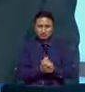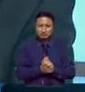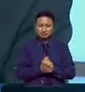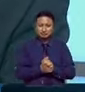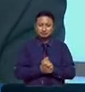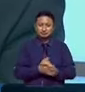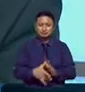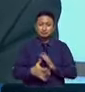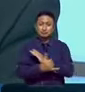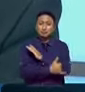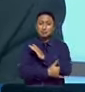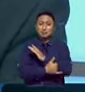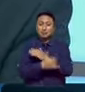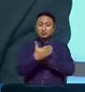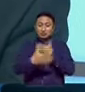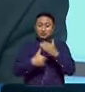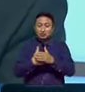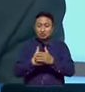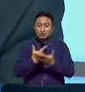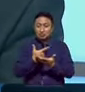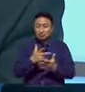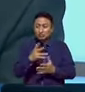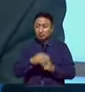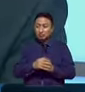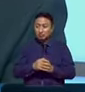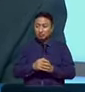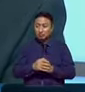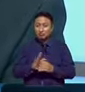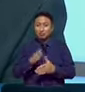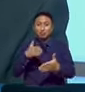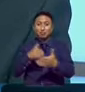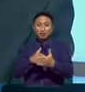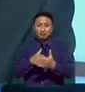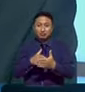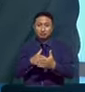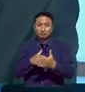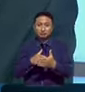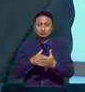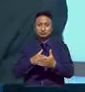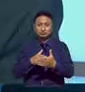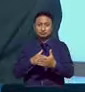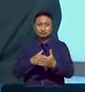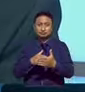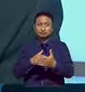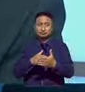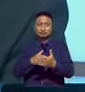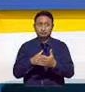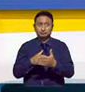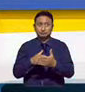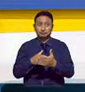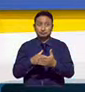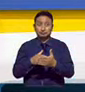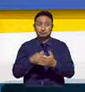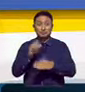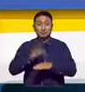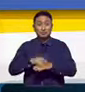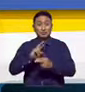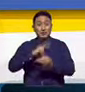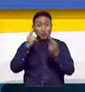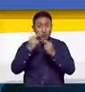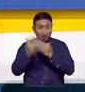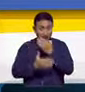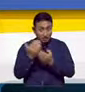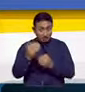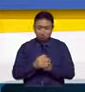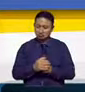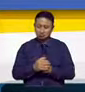el país puede quedar atrapado, puede quedar en un nudo, puede quedar bloqueado. Y el Ecuador pero necesita, las reformas no son fáciles de hacer. Y el Ecuador